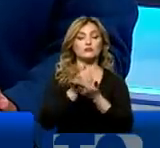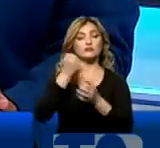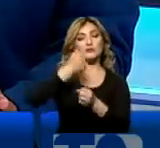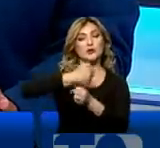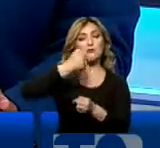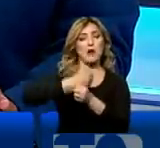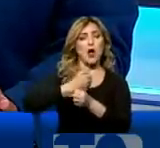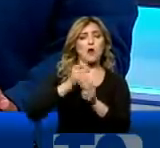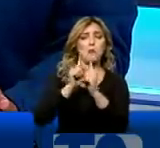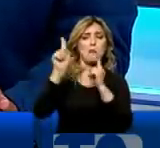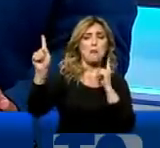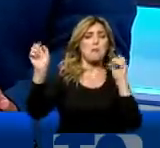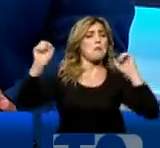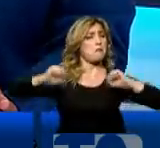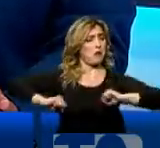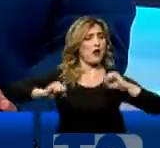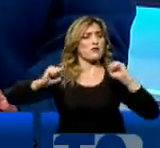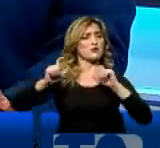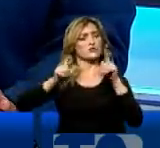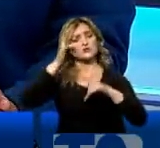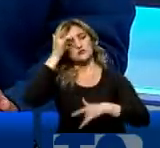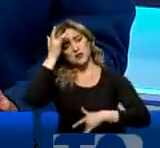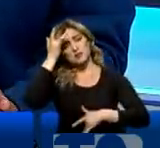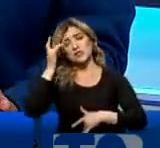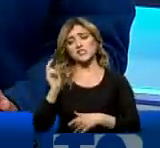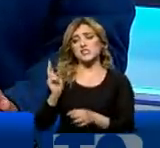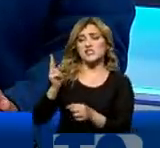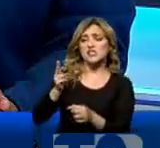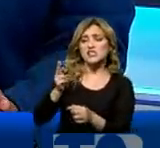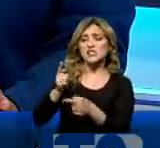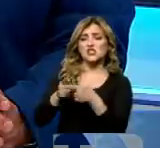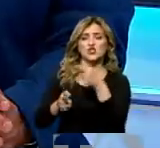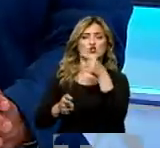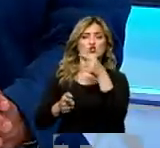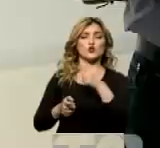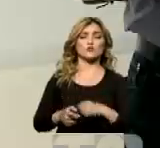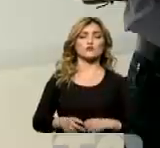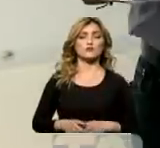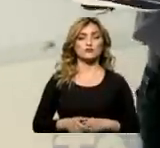teletrabajo para quienes presenten síntomas y no puedan ir a laborar.